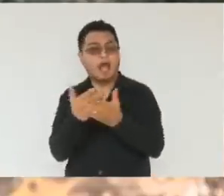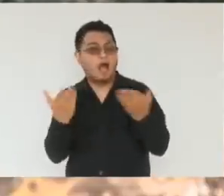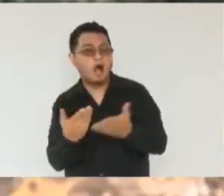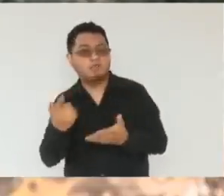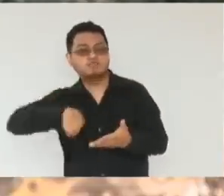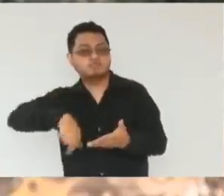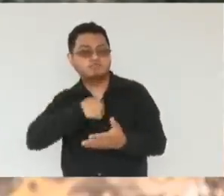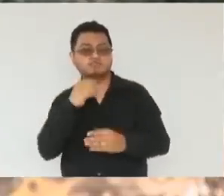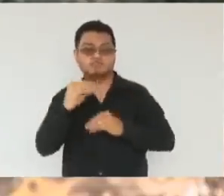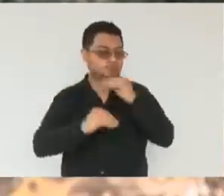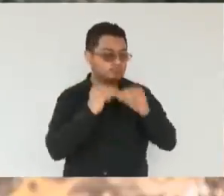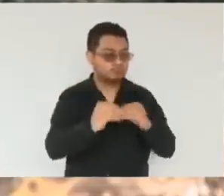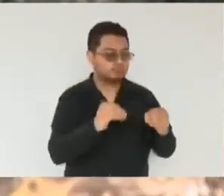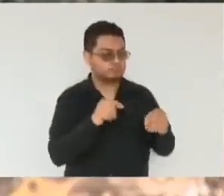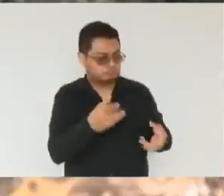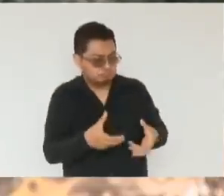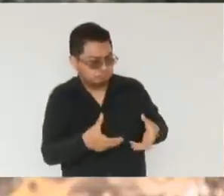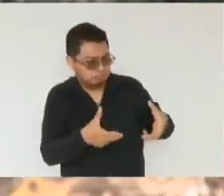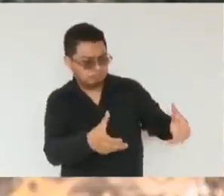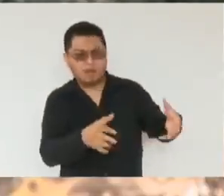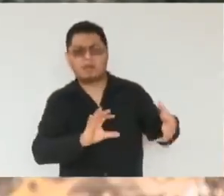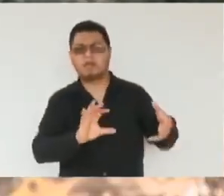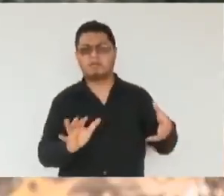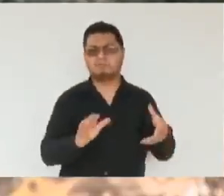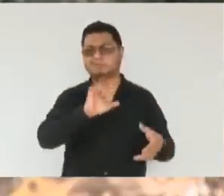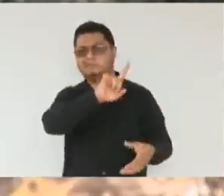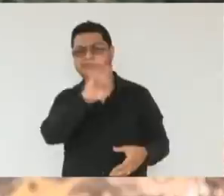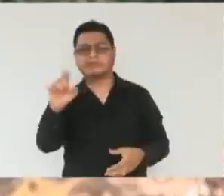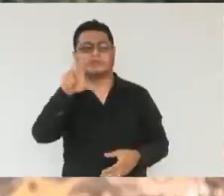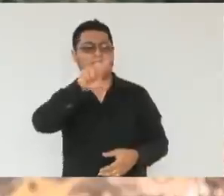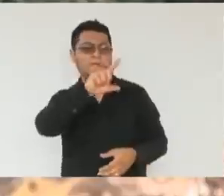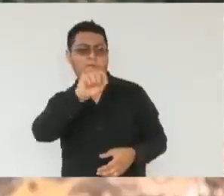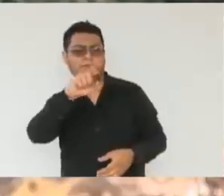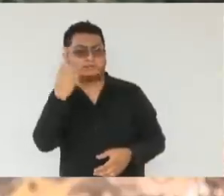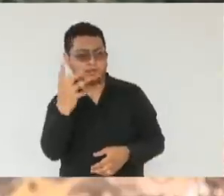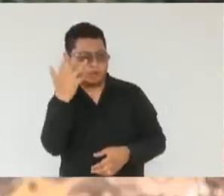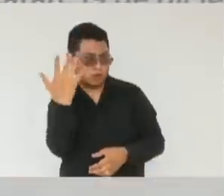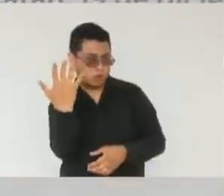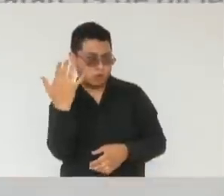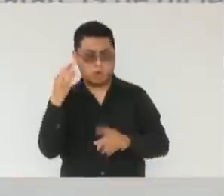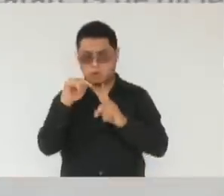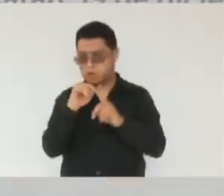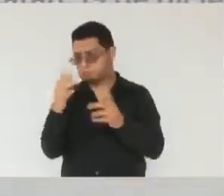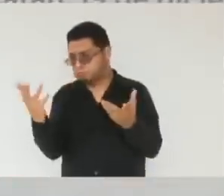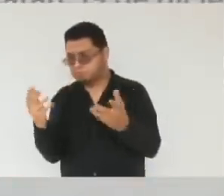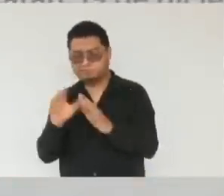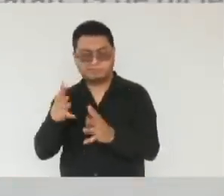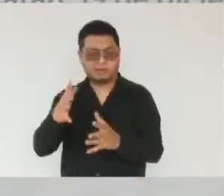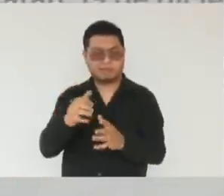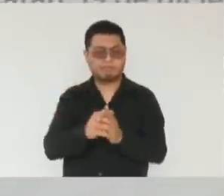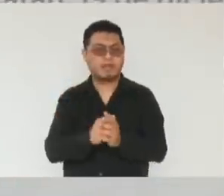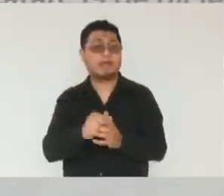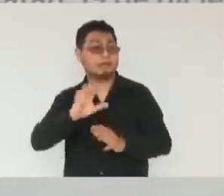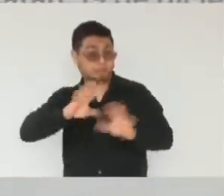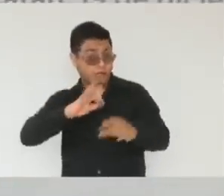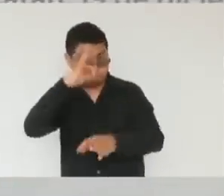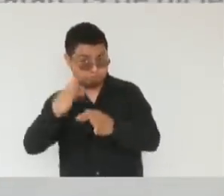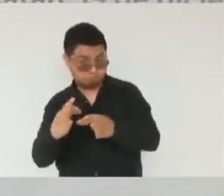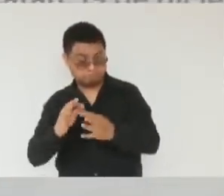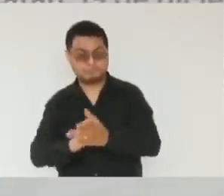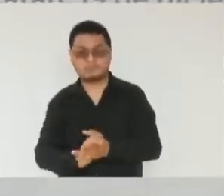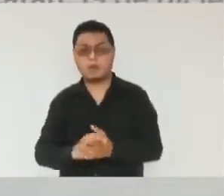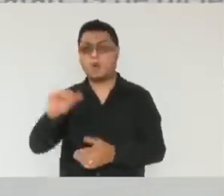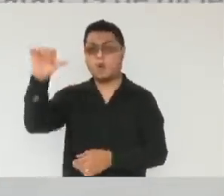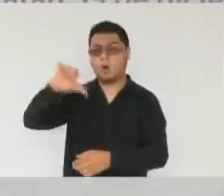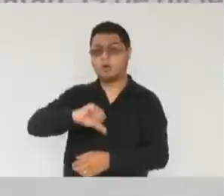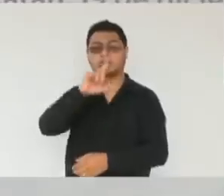estamos desarrollando estas labores de terraplén en una longitud aproximada de 25-30 kilómetros de longitud, estando 5 totalmente terminados. A día de